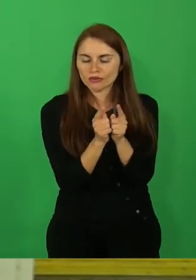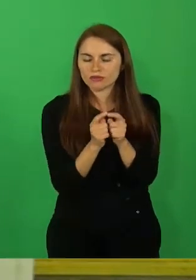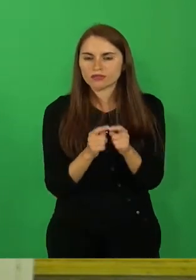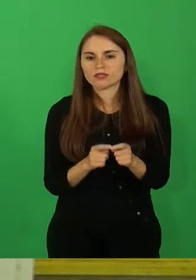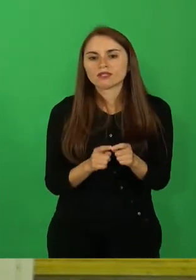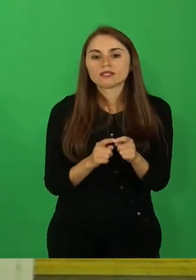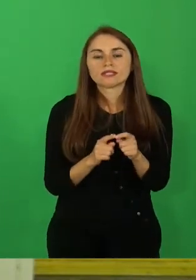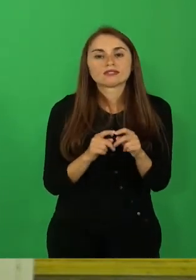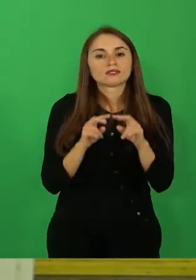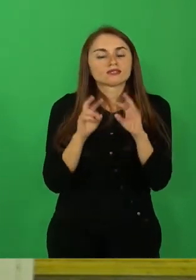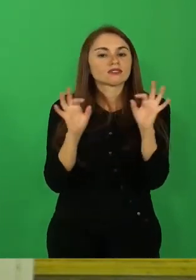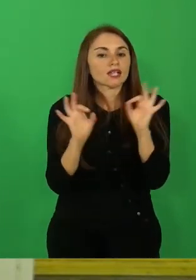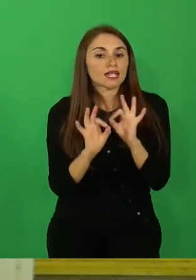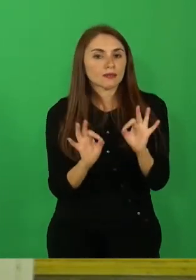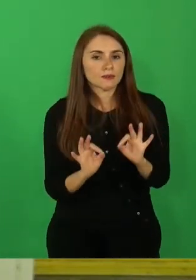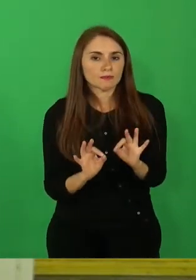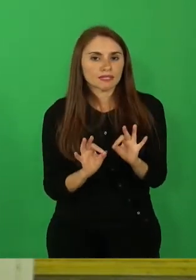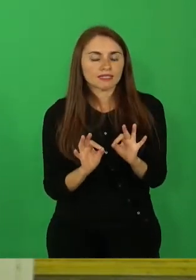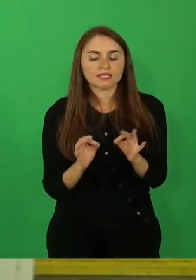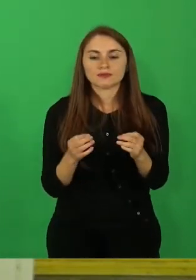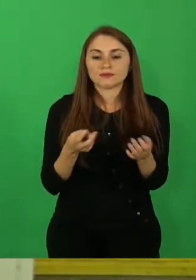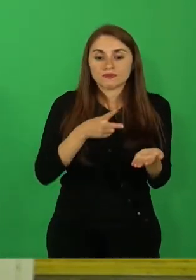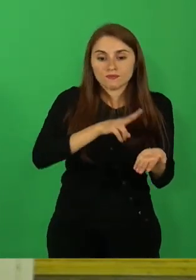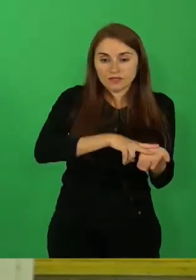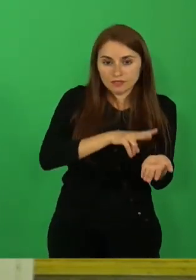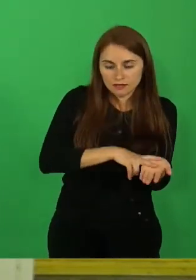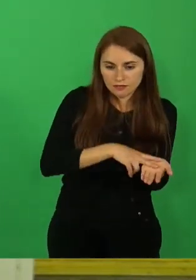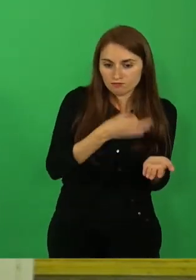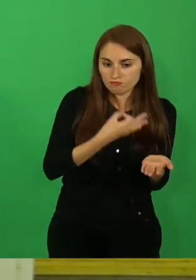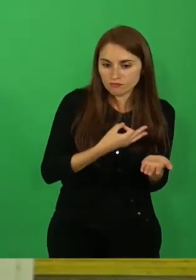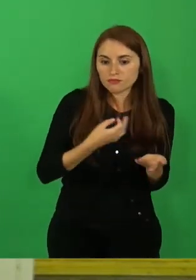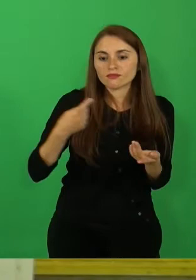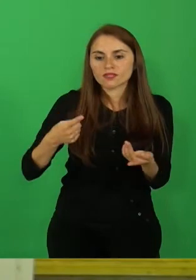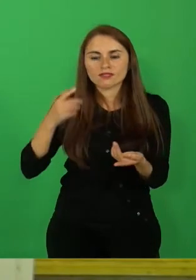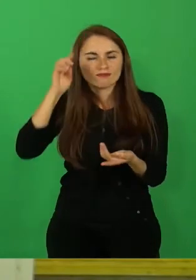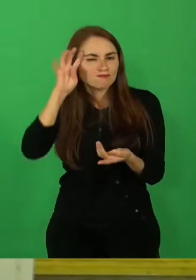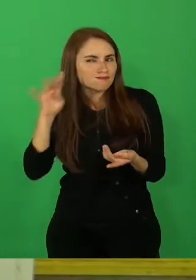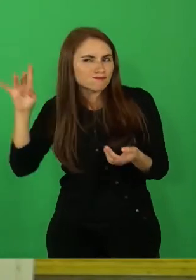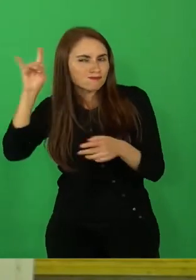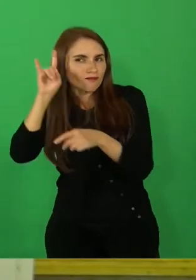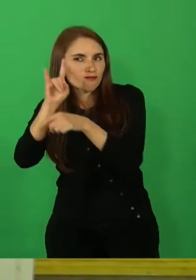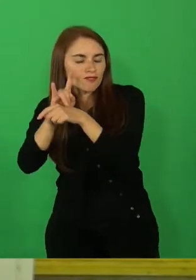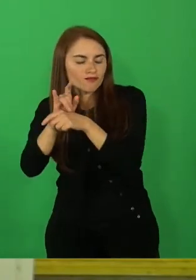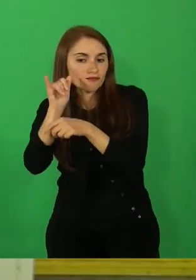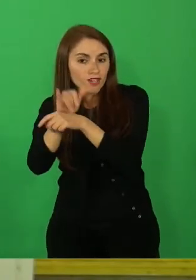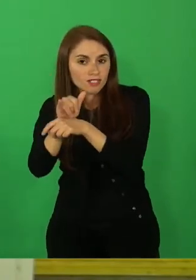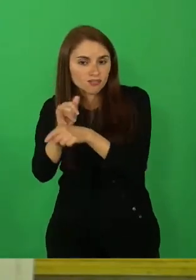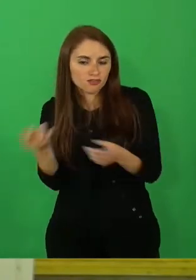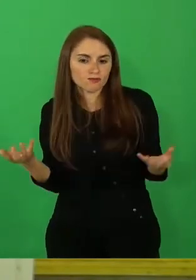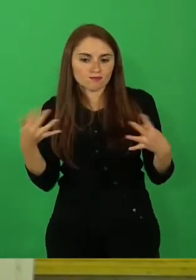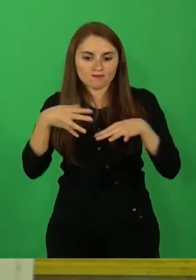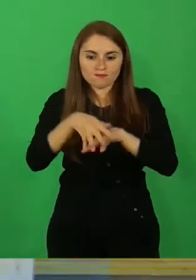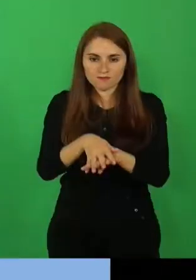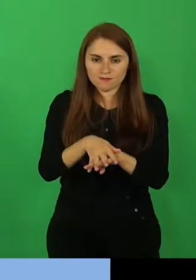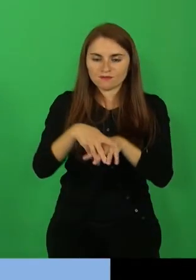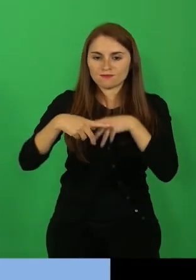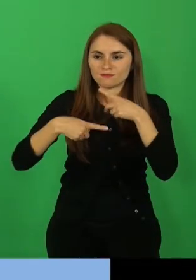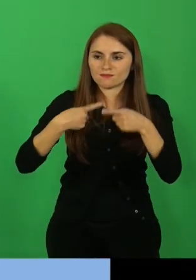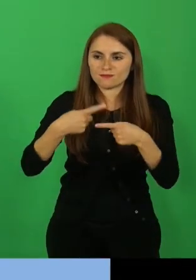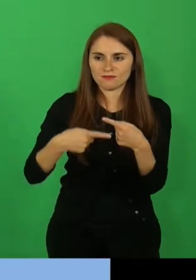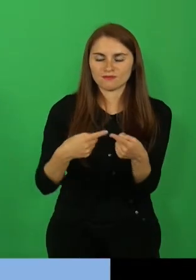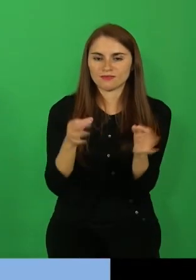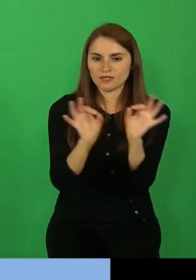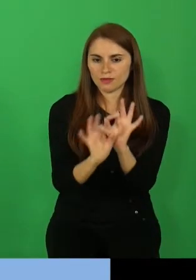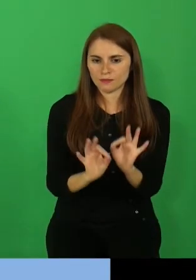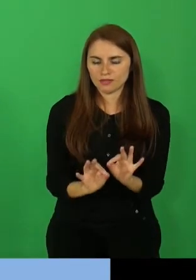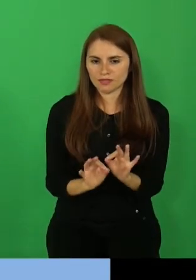tratan o mezclan la realidad con la ficción, porque su objetivo es explicar algún hecho sobrenatural, pero